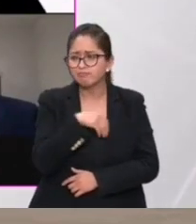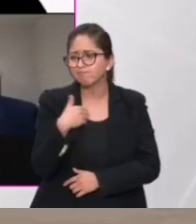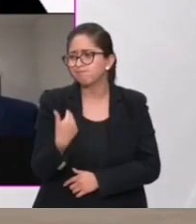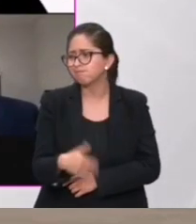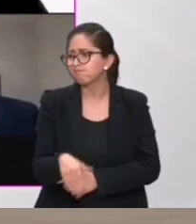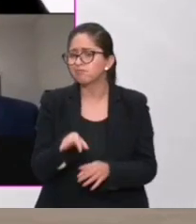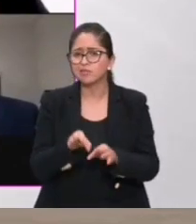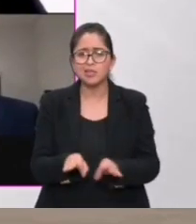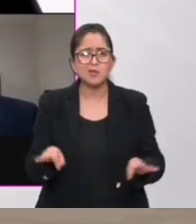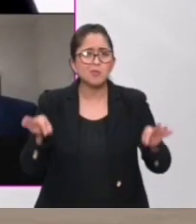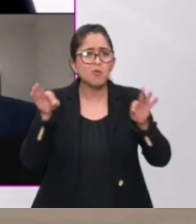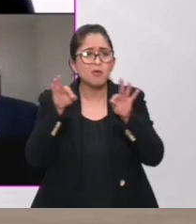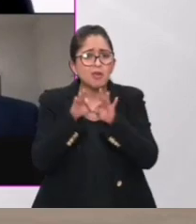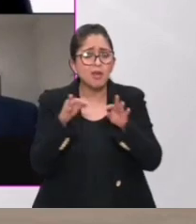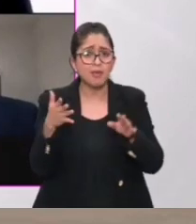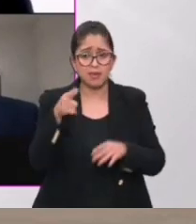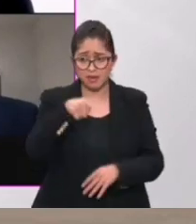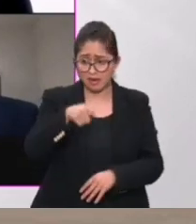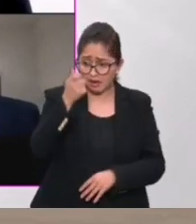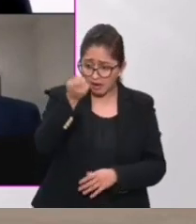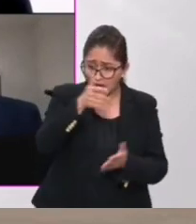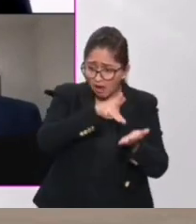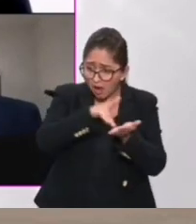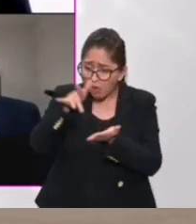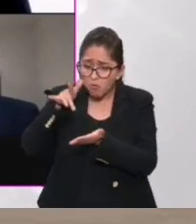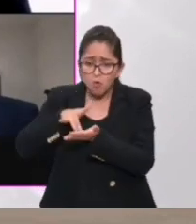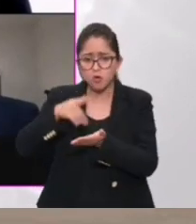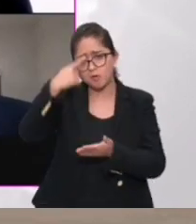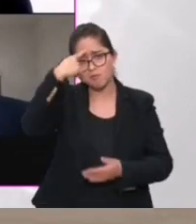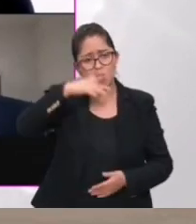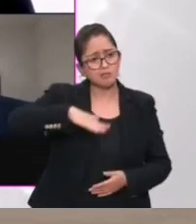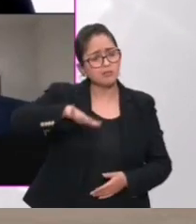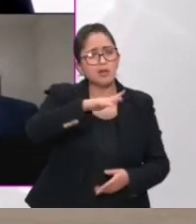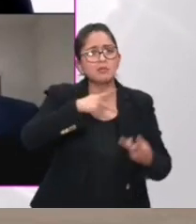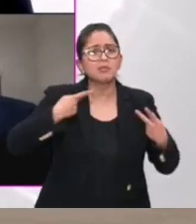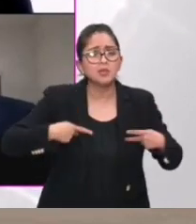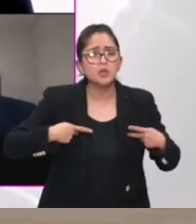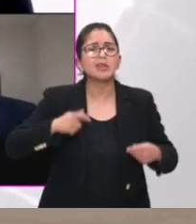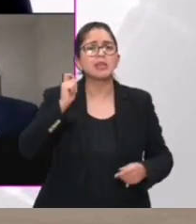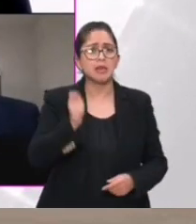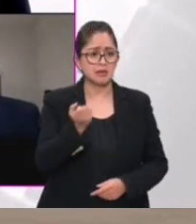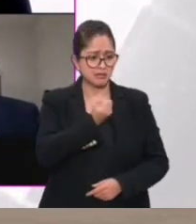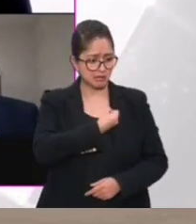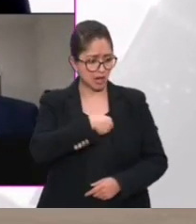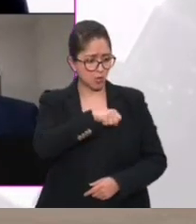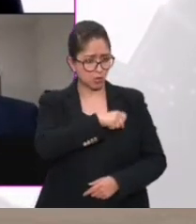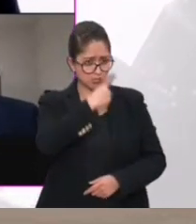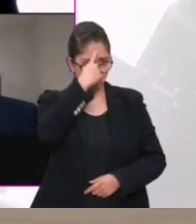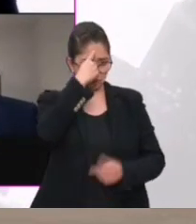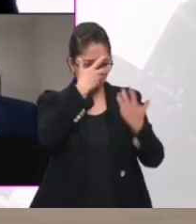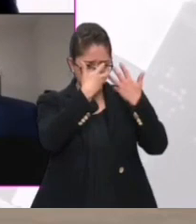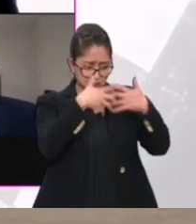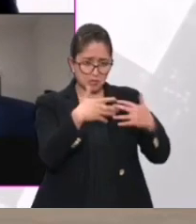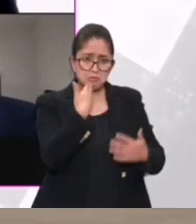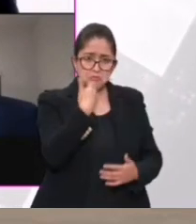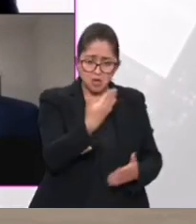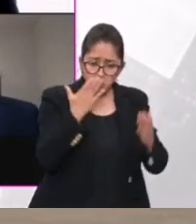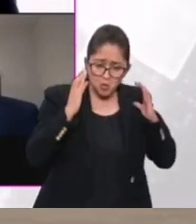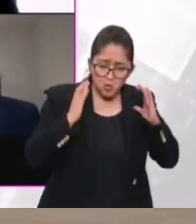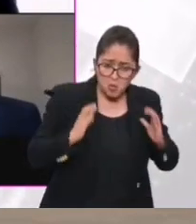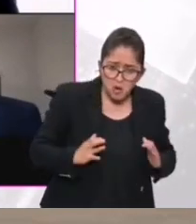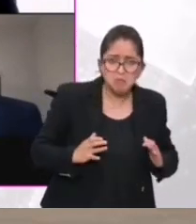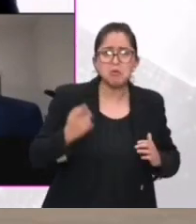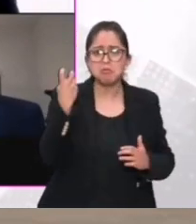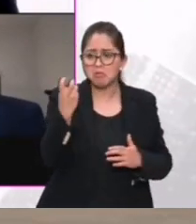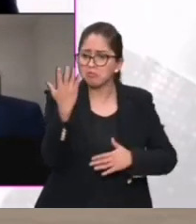un bien biológico, es un bien social. Cuando las personas están saludables física y mentalmente, se desarrolla el país, se desarrolla